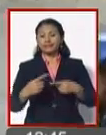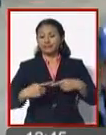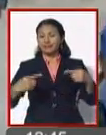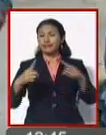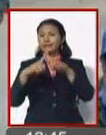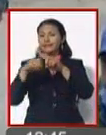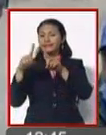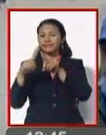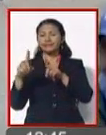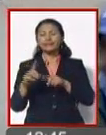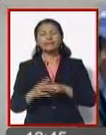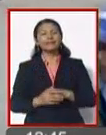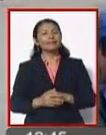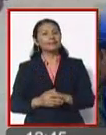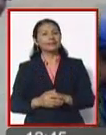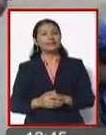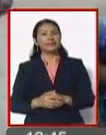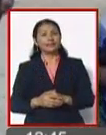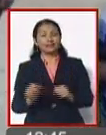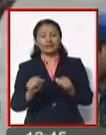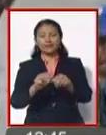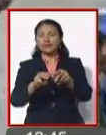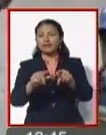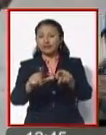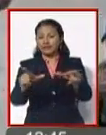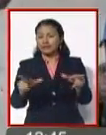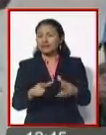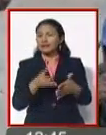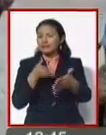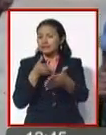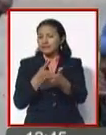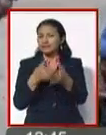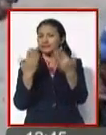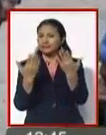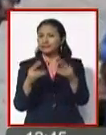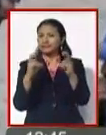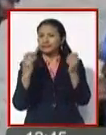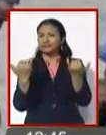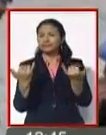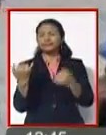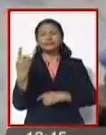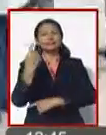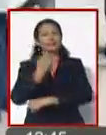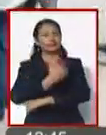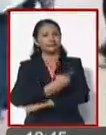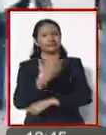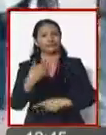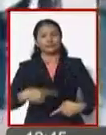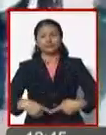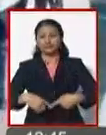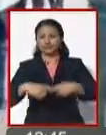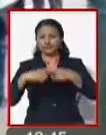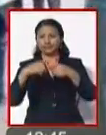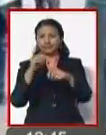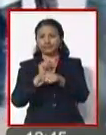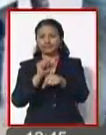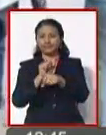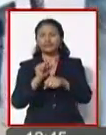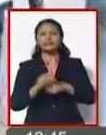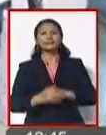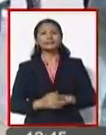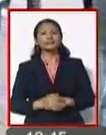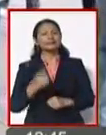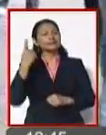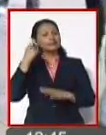oposición en diferentes aspectos en los municipios, están provocando estos temas. El día de hoy se están suspendiendo los trabajos